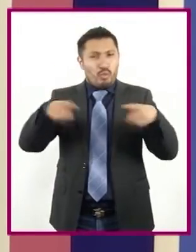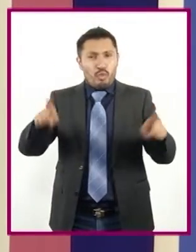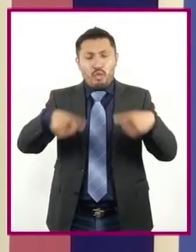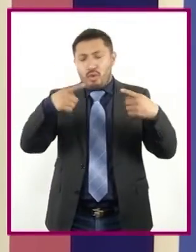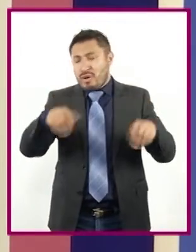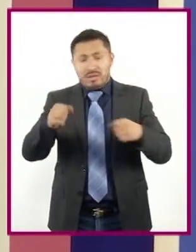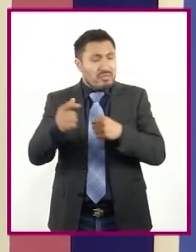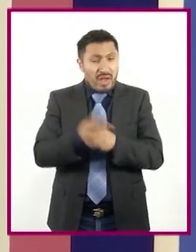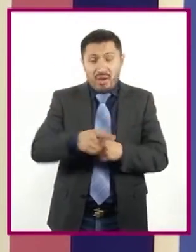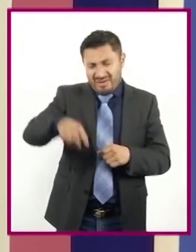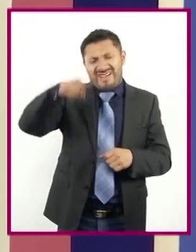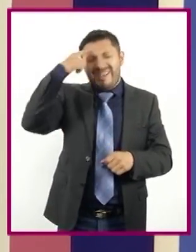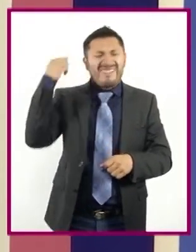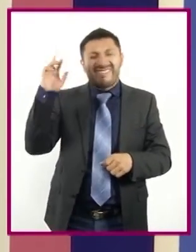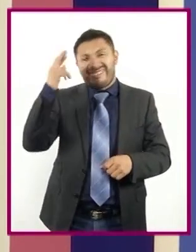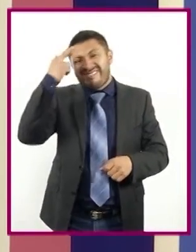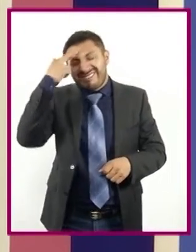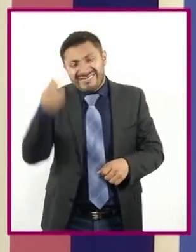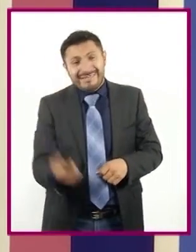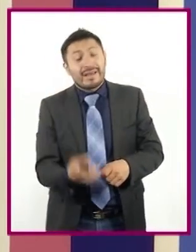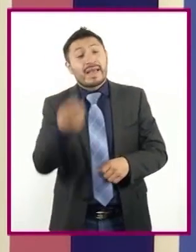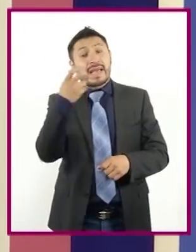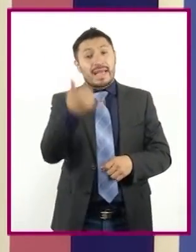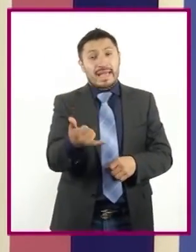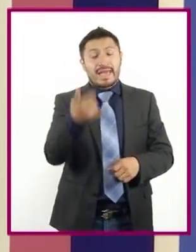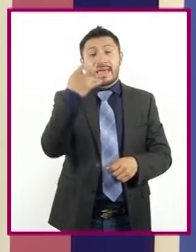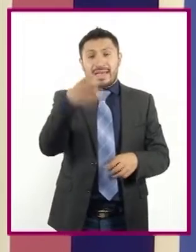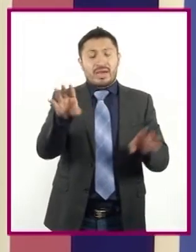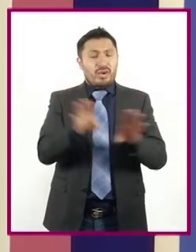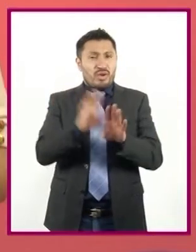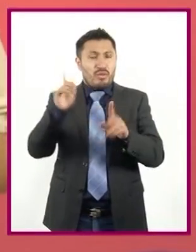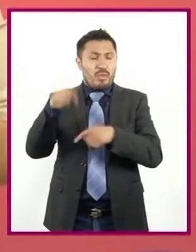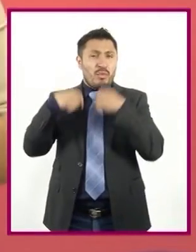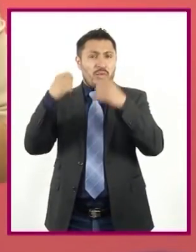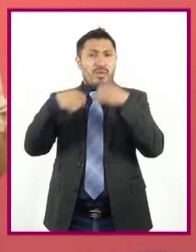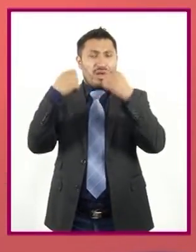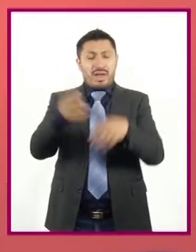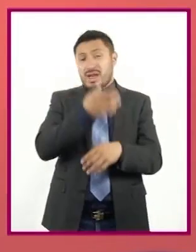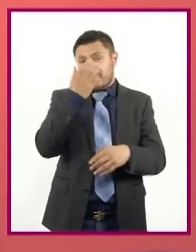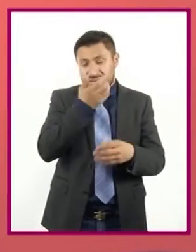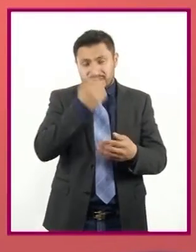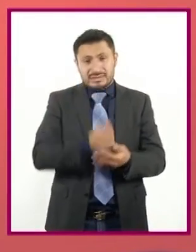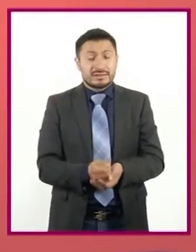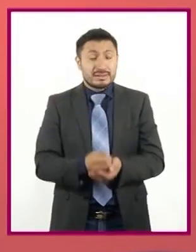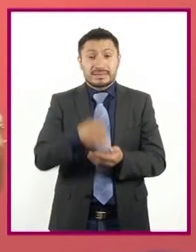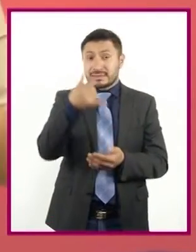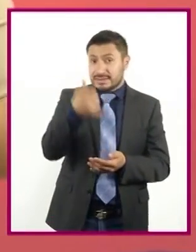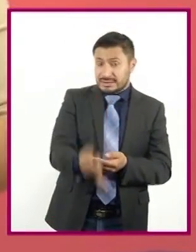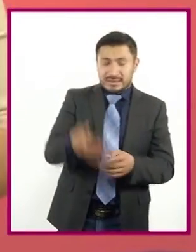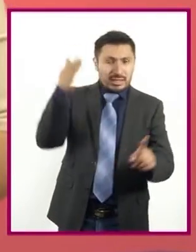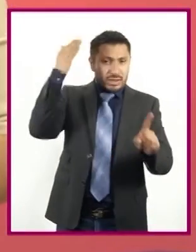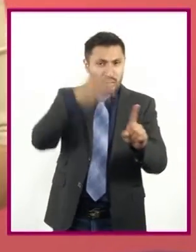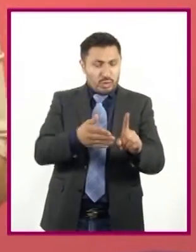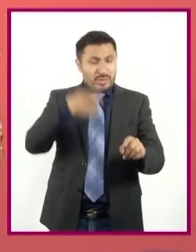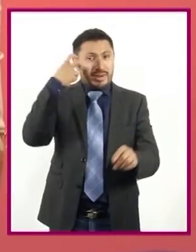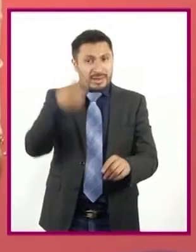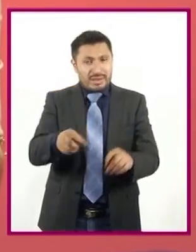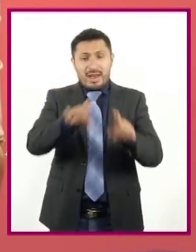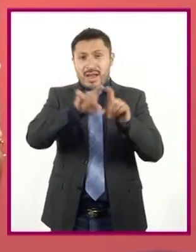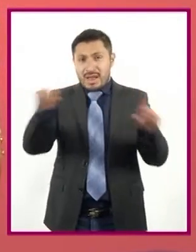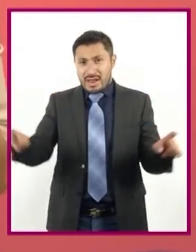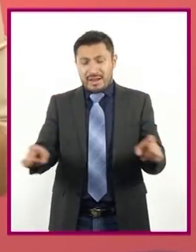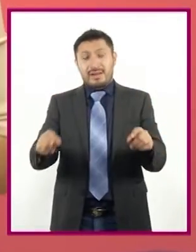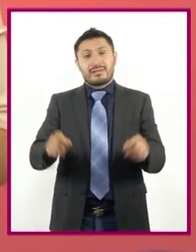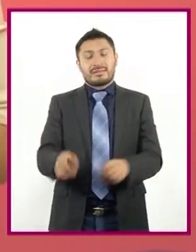que resulta fácil recordar y se adopta como tradición popular. Y el objetivo principal de estas frases